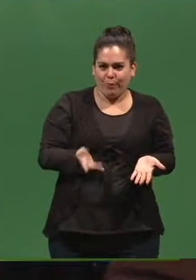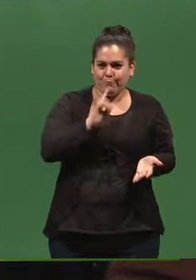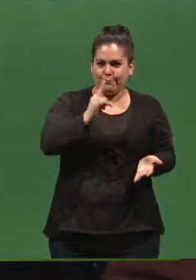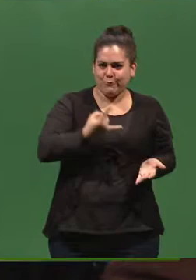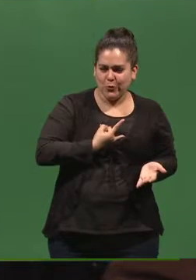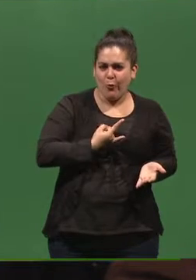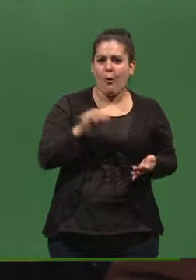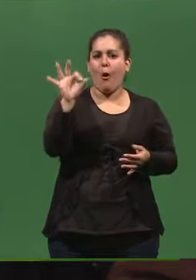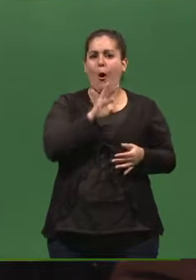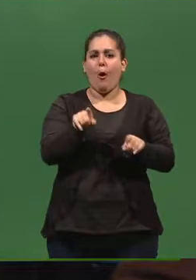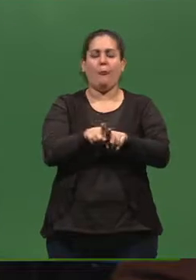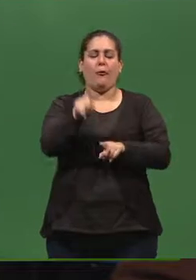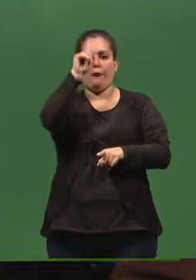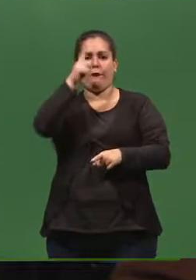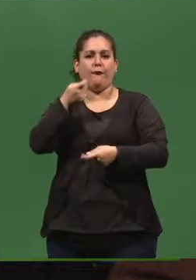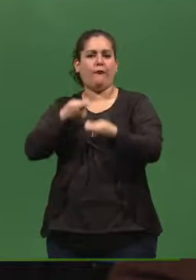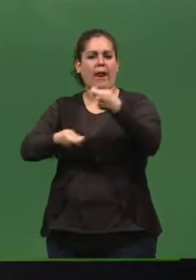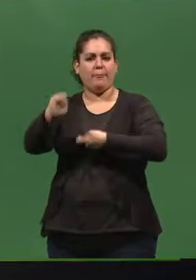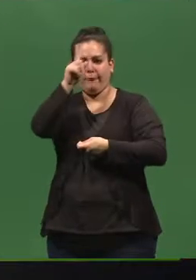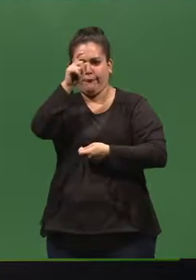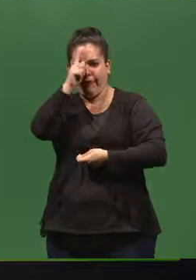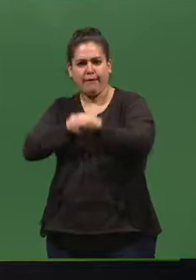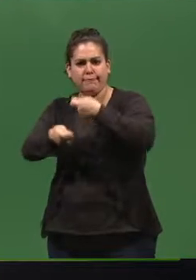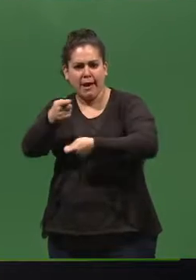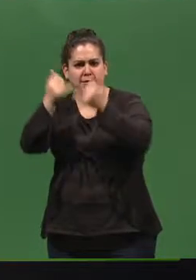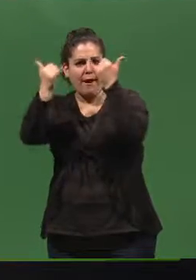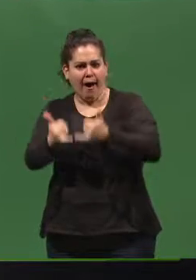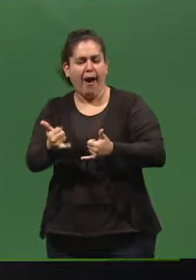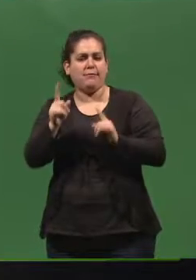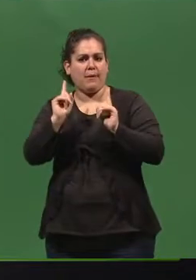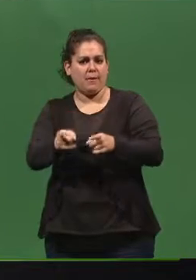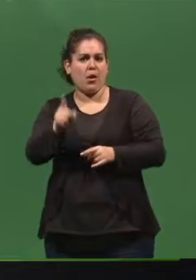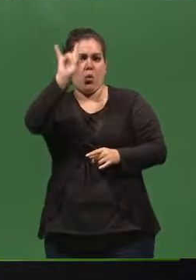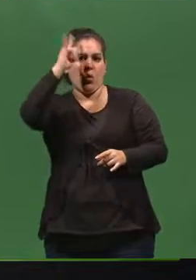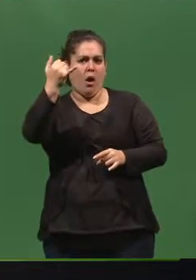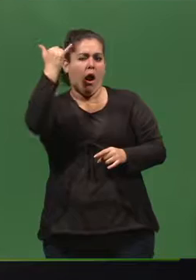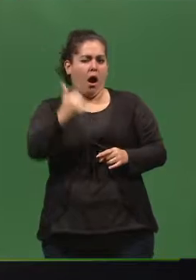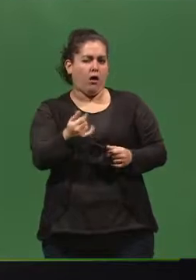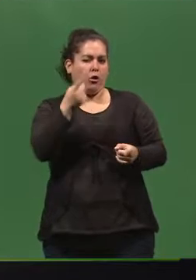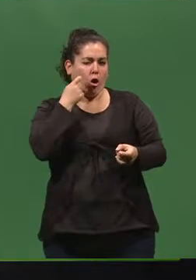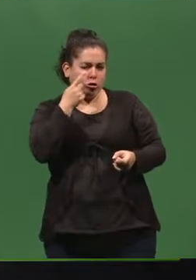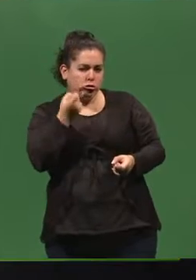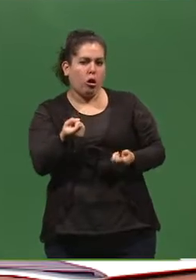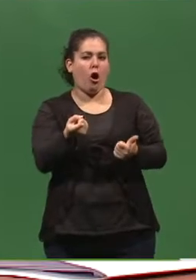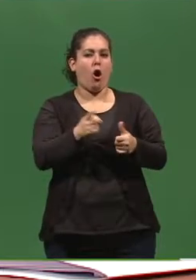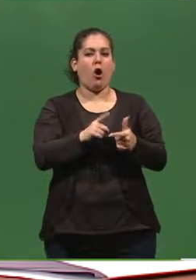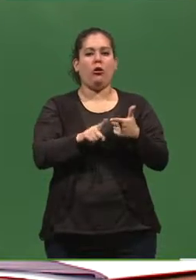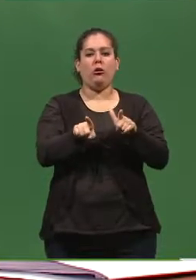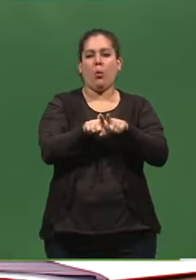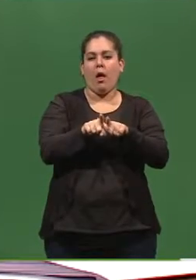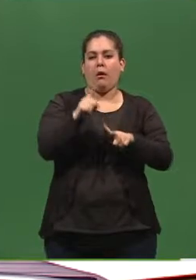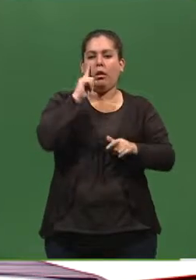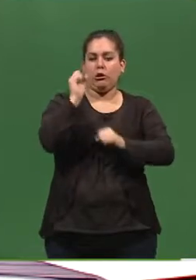acceso podés tener con los dispensarios y las farmacias. Ya todo el proceso uruguayo tuvo una regulación de todo lo que sea el uso recreacional, el